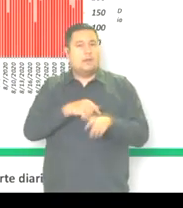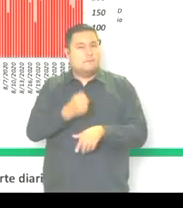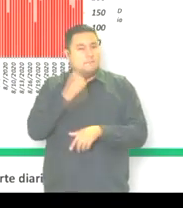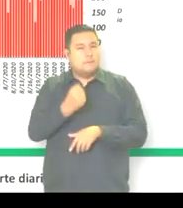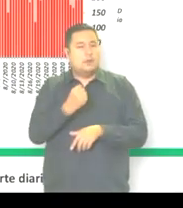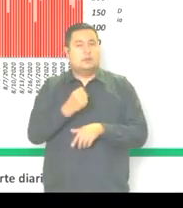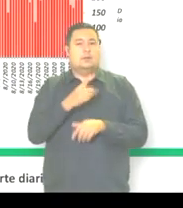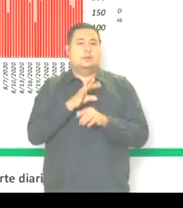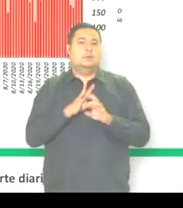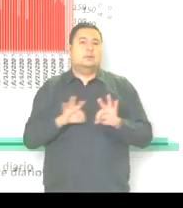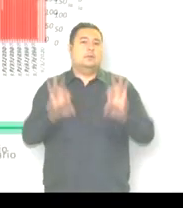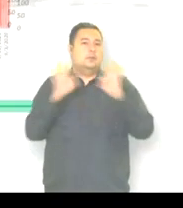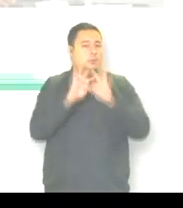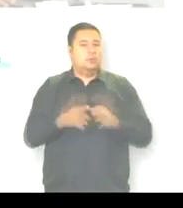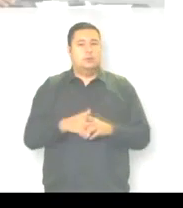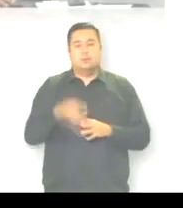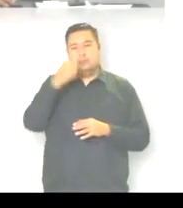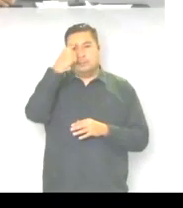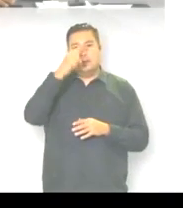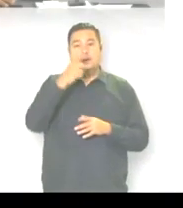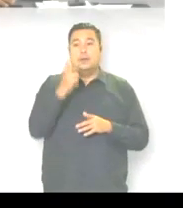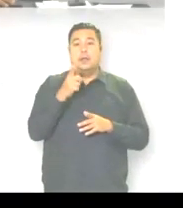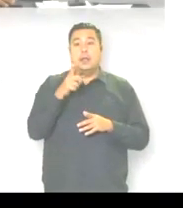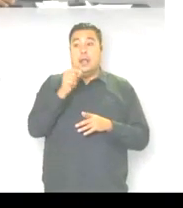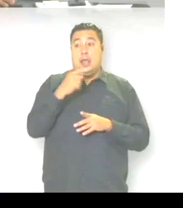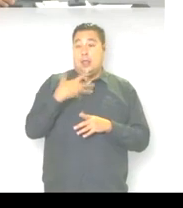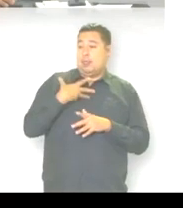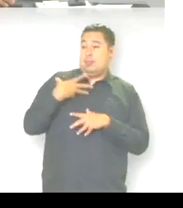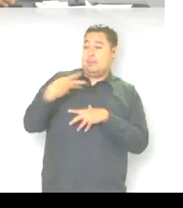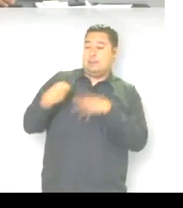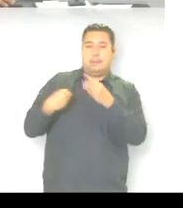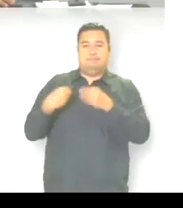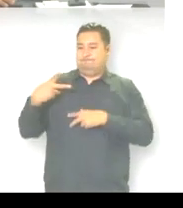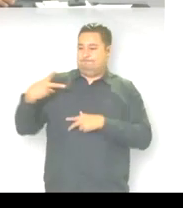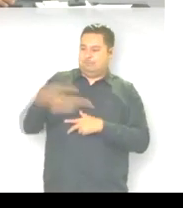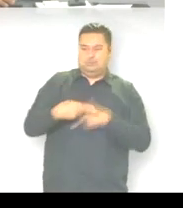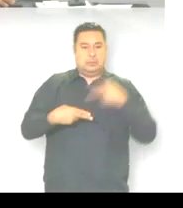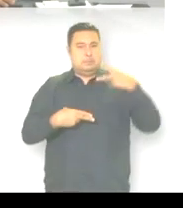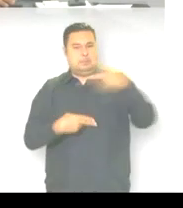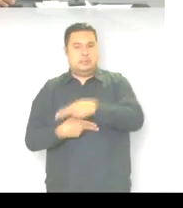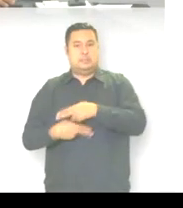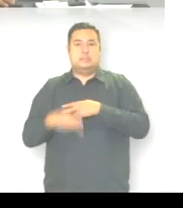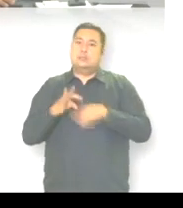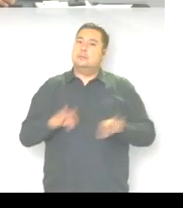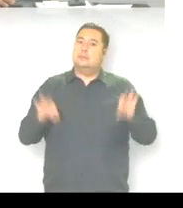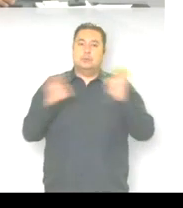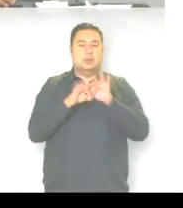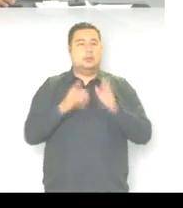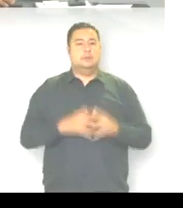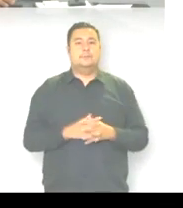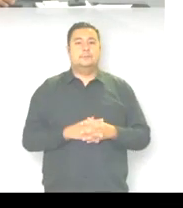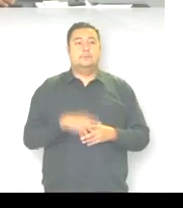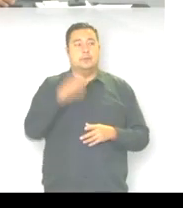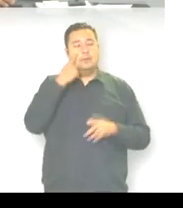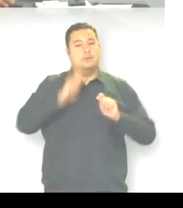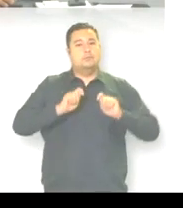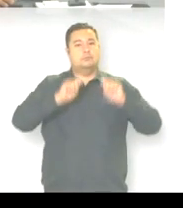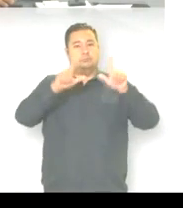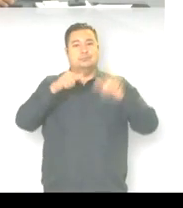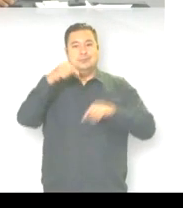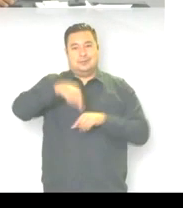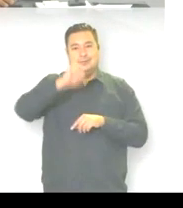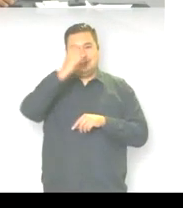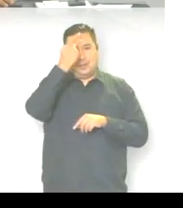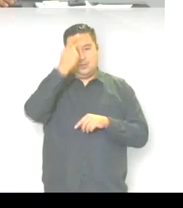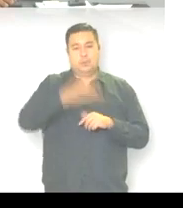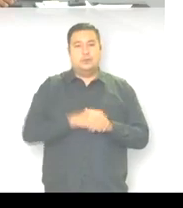seguirlos manteniendo para que podamos romper las cadenas de transmisión. Vemos ahora en pantalla pues los